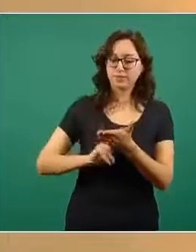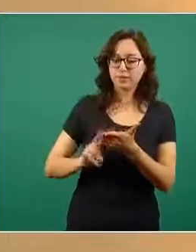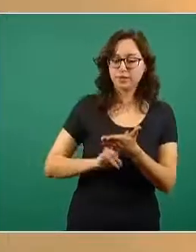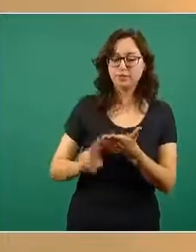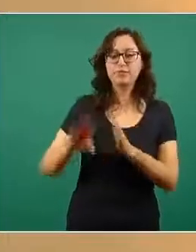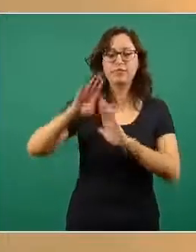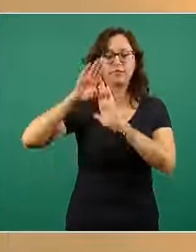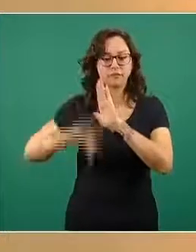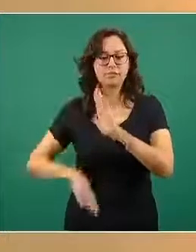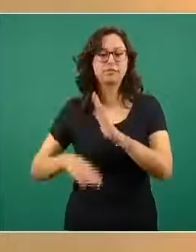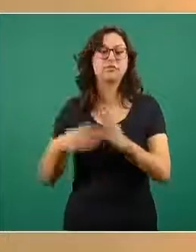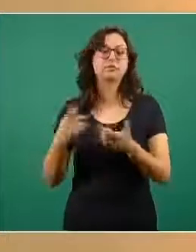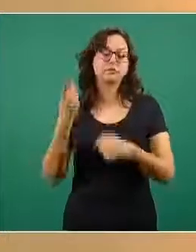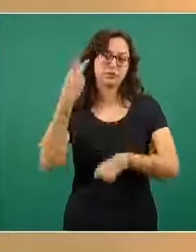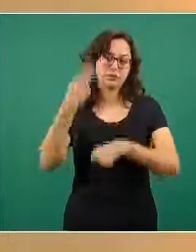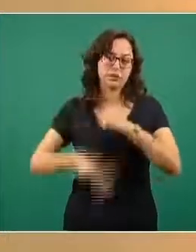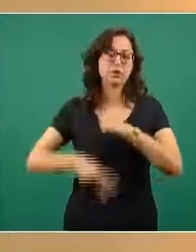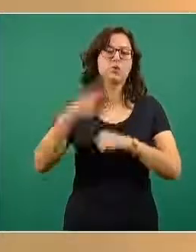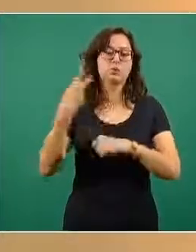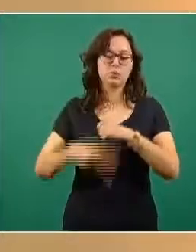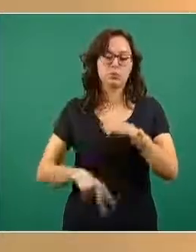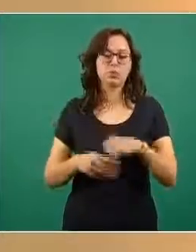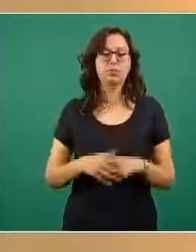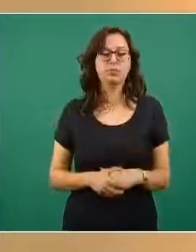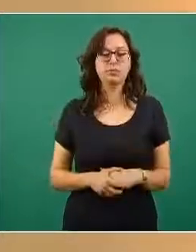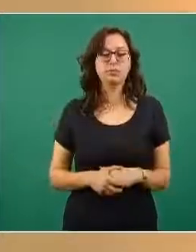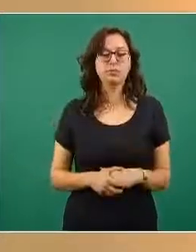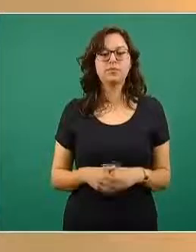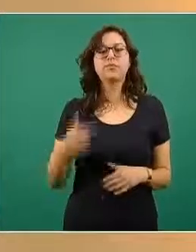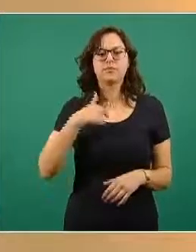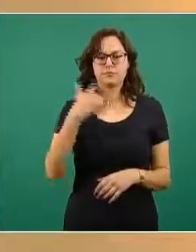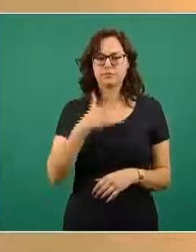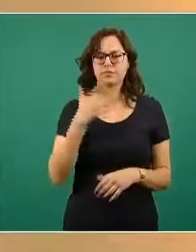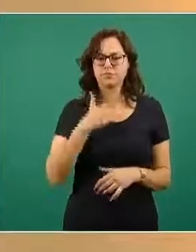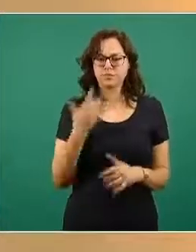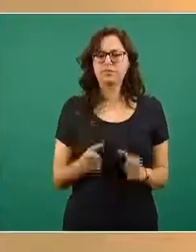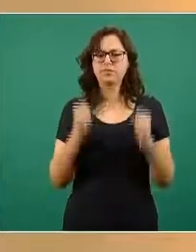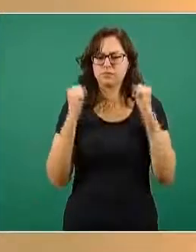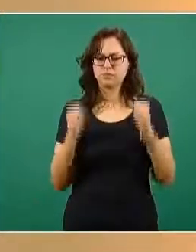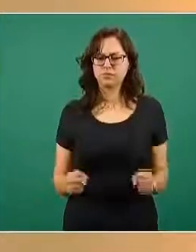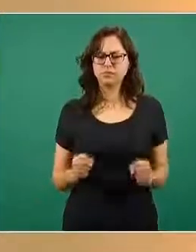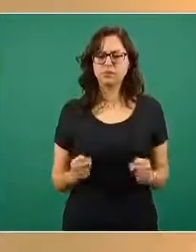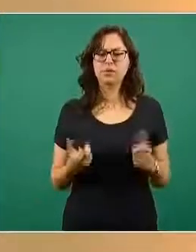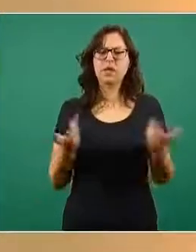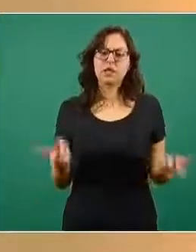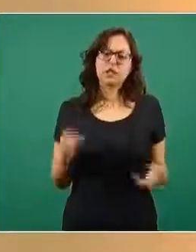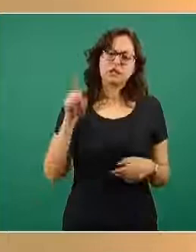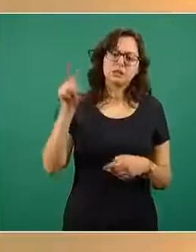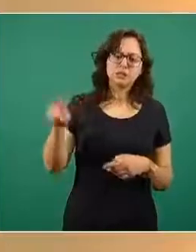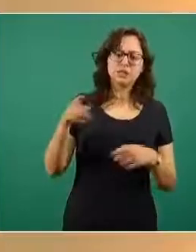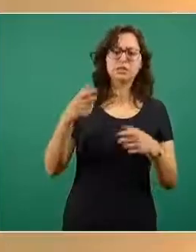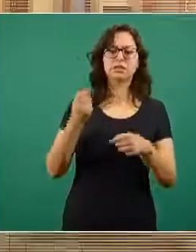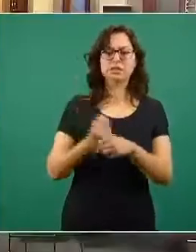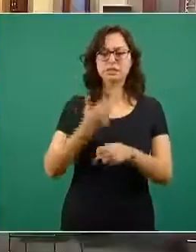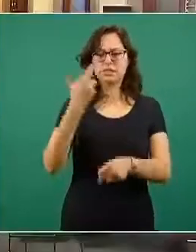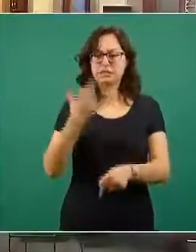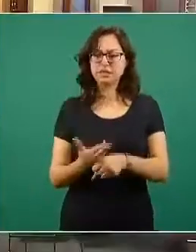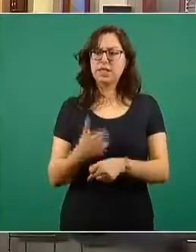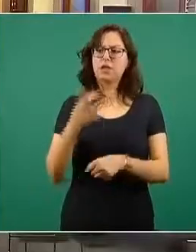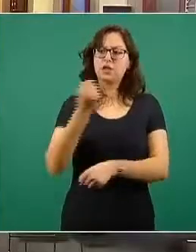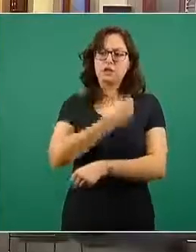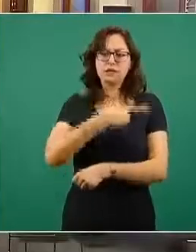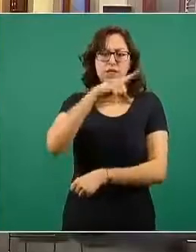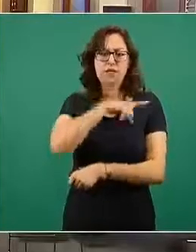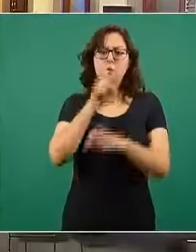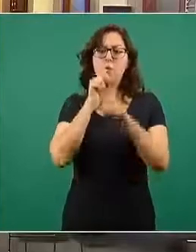de riesgo que representa el semáforo verde. Estoy seguro que con el trabajo que el secretario Pinzón y todo el equipo